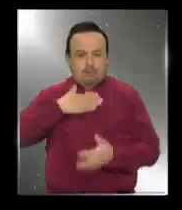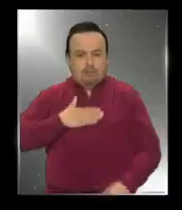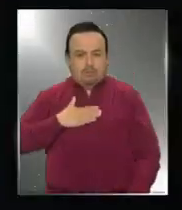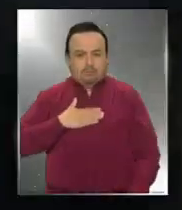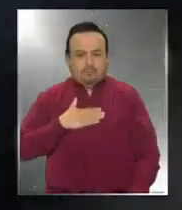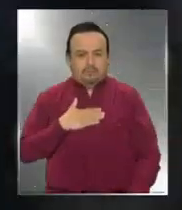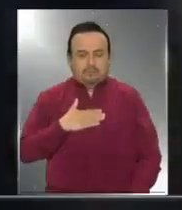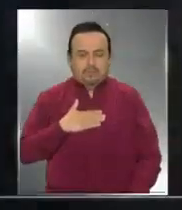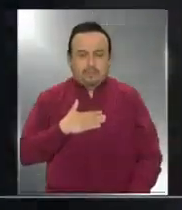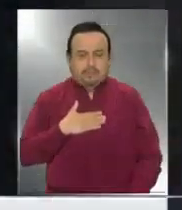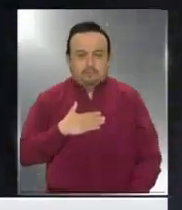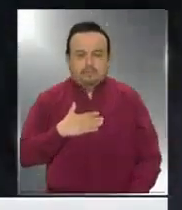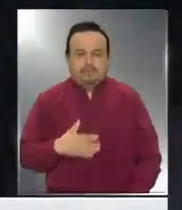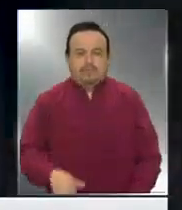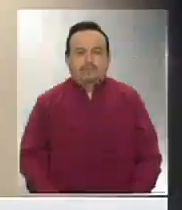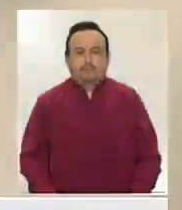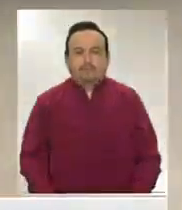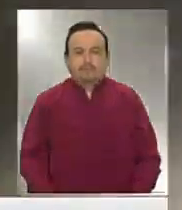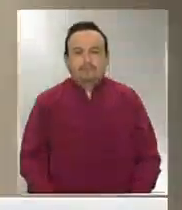country.